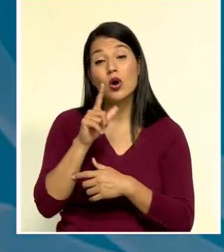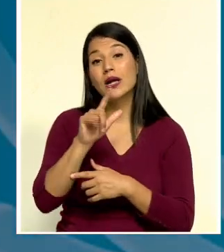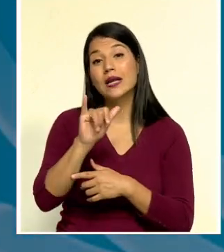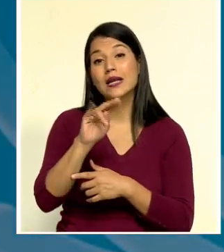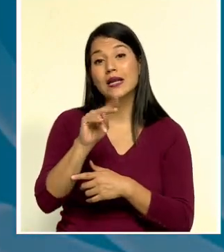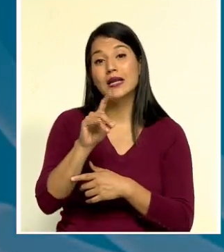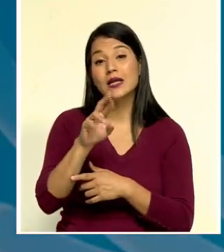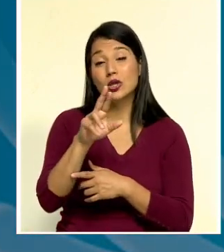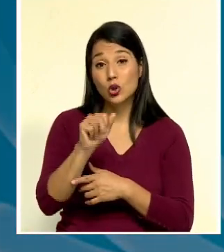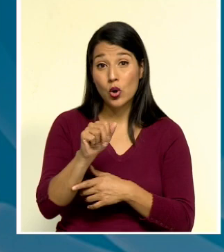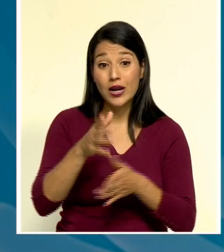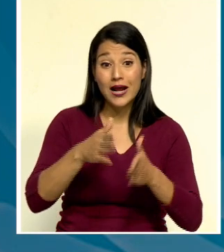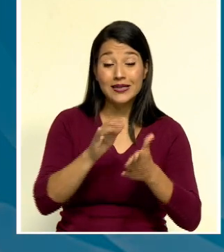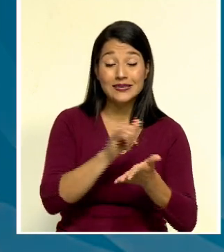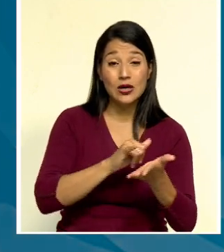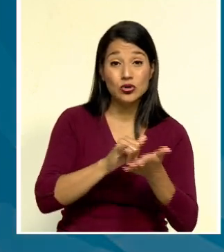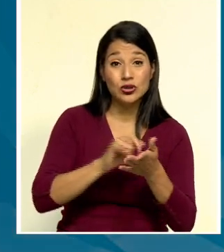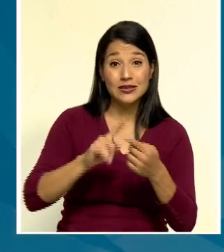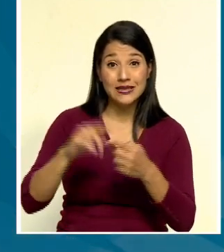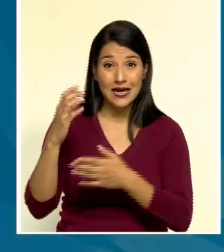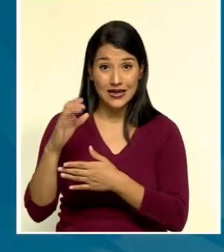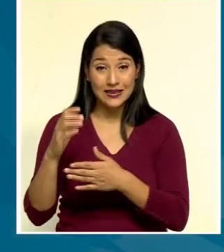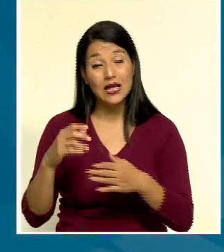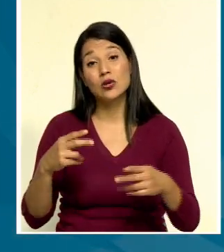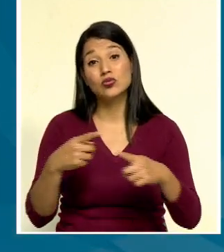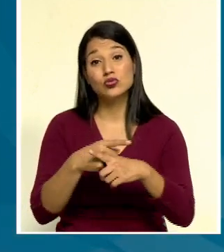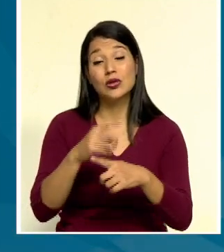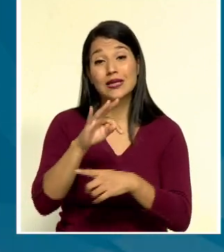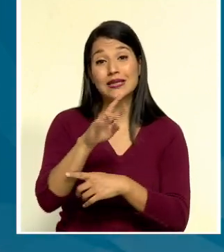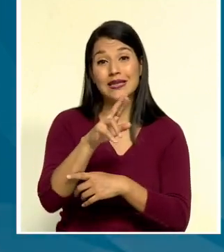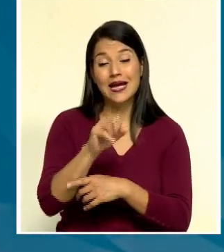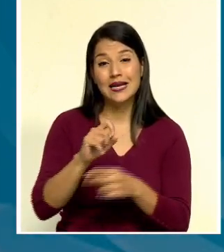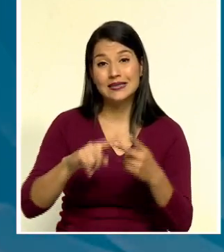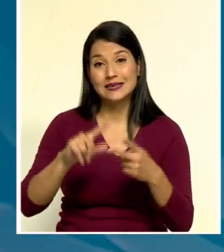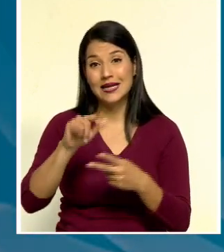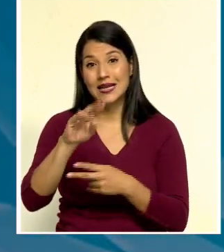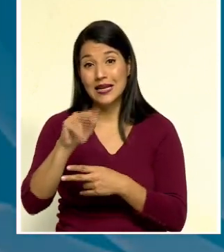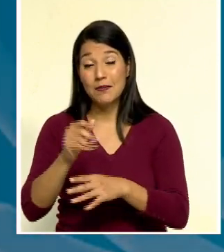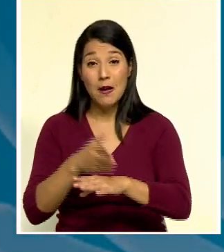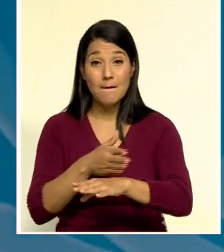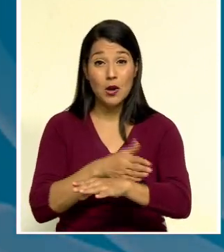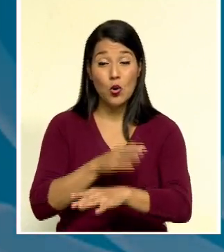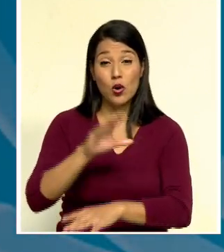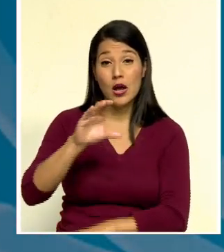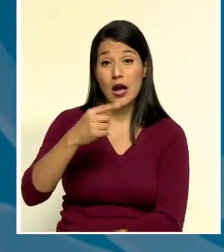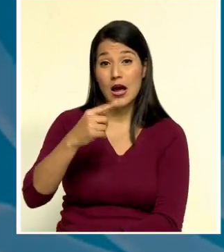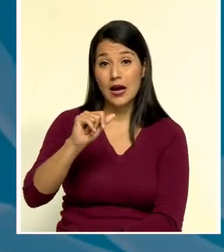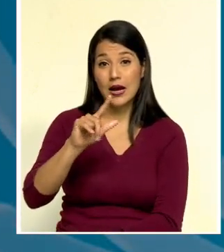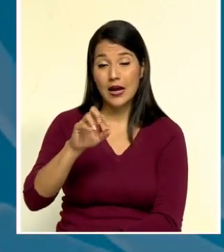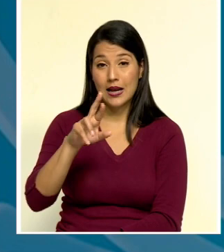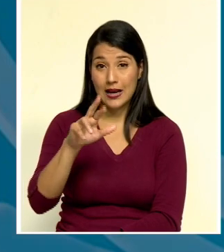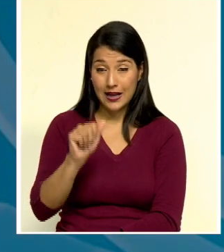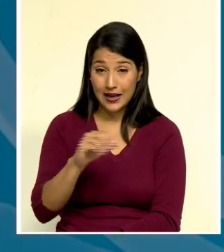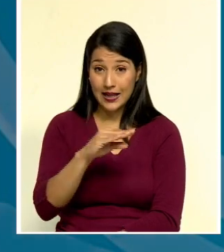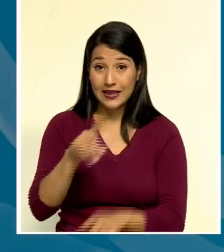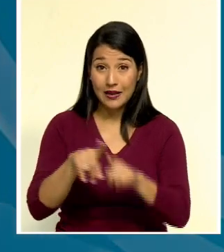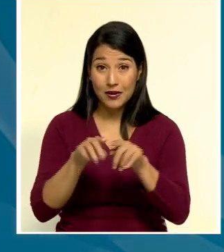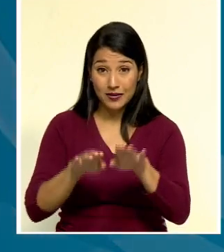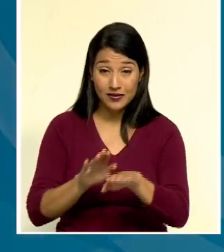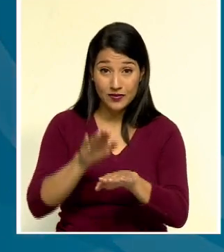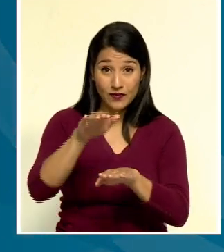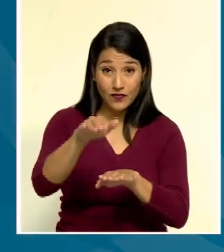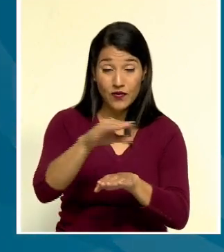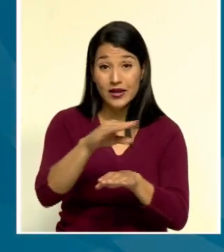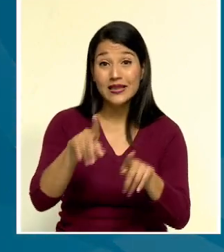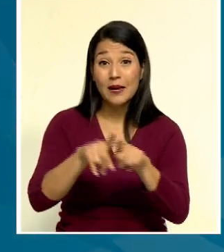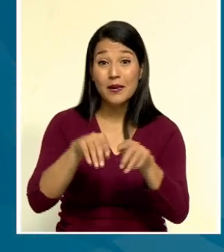San José Cartago, intercambio Taras-La Lima, mejoras en intercambios de La Galera, paso a nivel en circunvalación, paso de nivel en